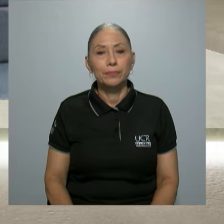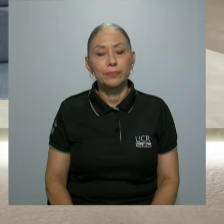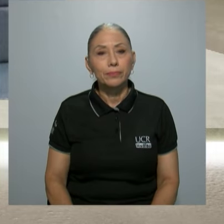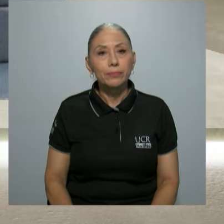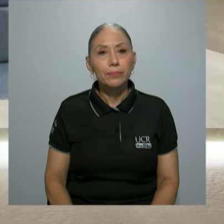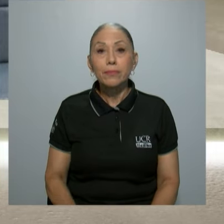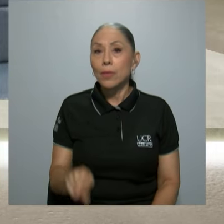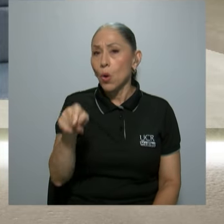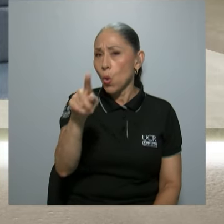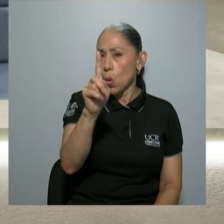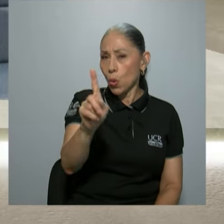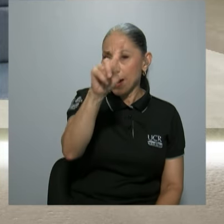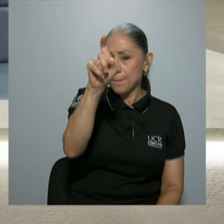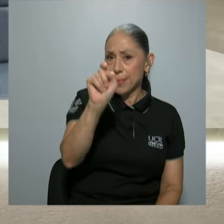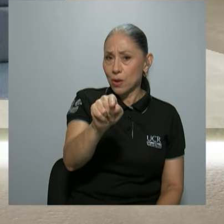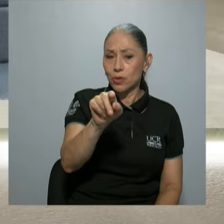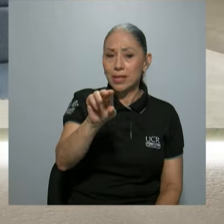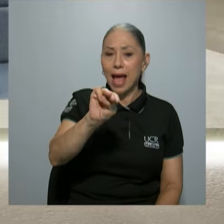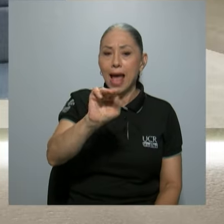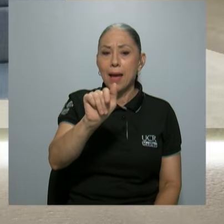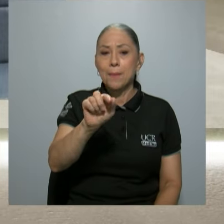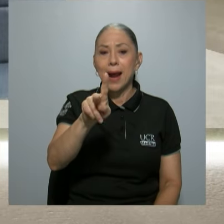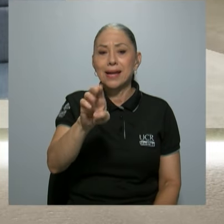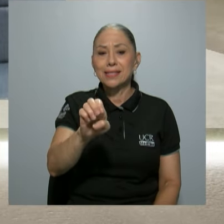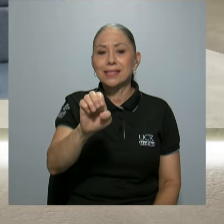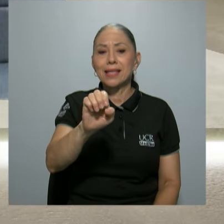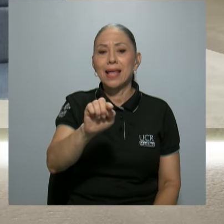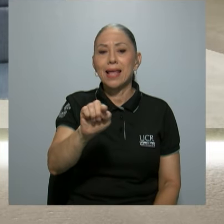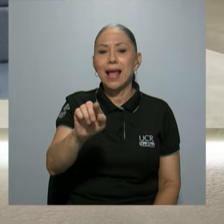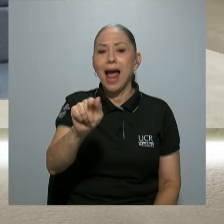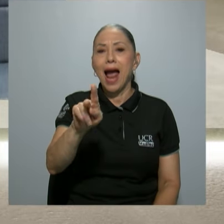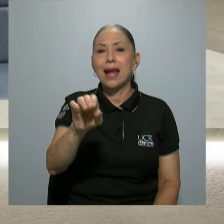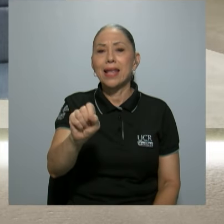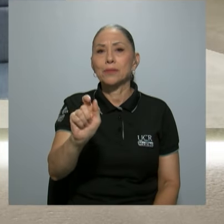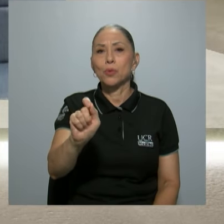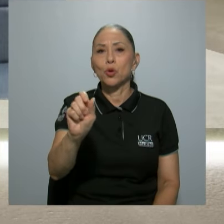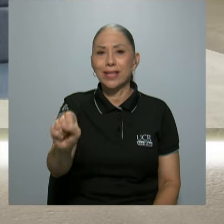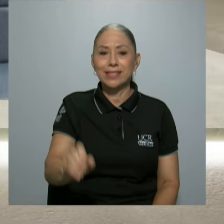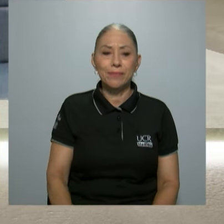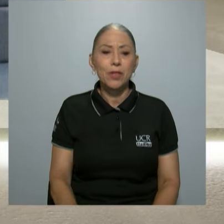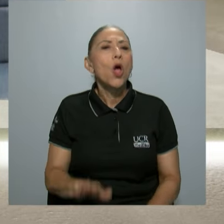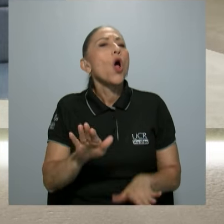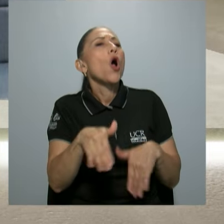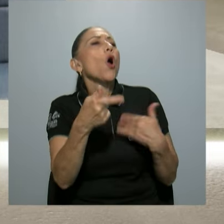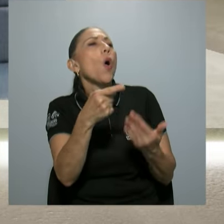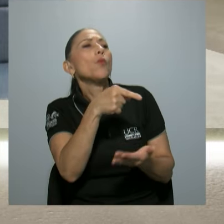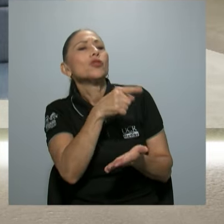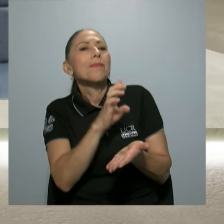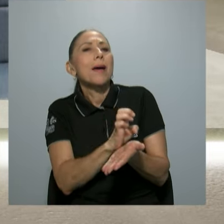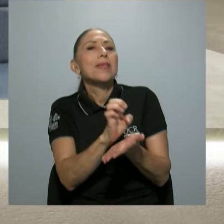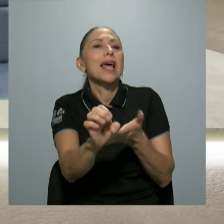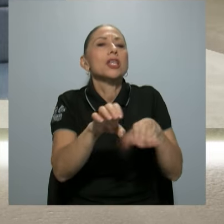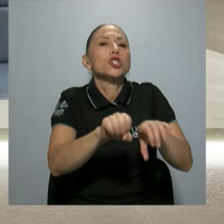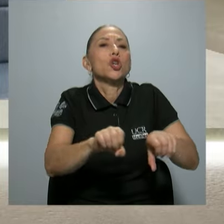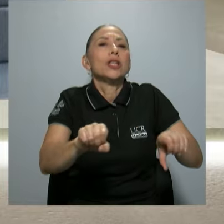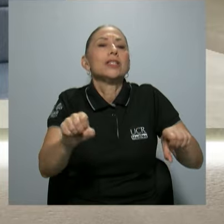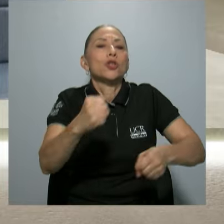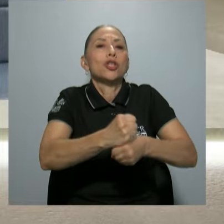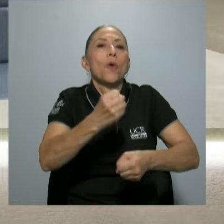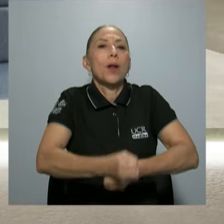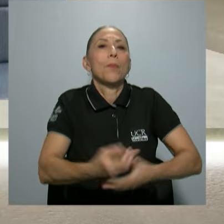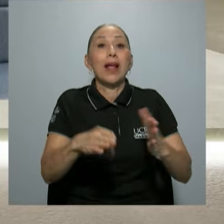Tenemos una pregunta de marcearias.es. ¿Cómo va a combatir los chorizos de obra pública, como el del caso Diamante, en el que